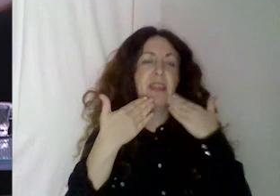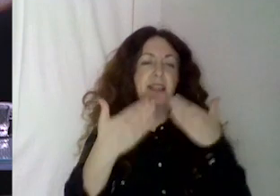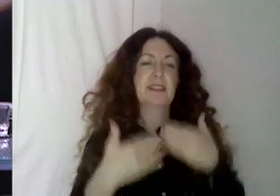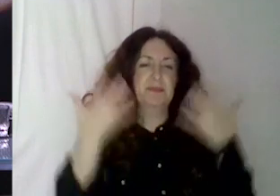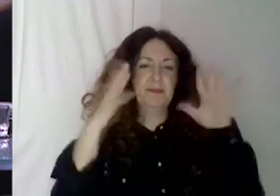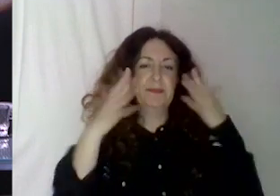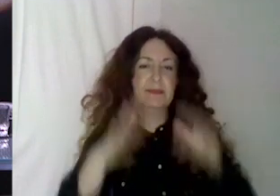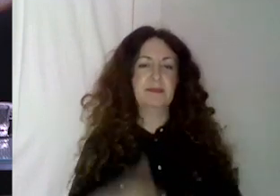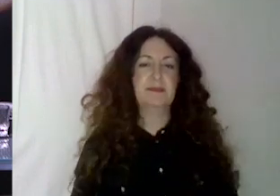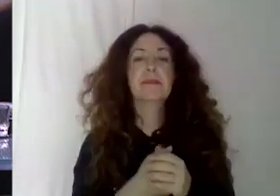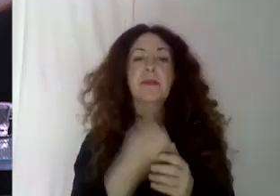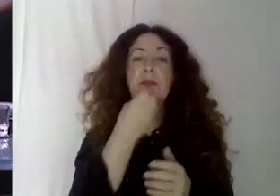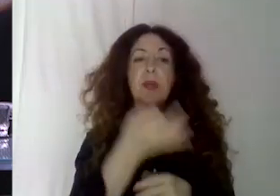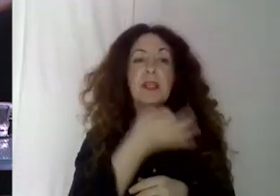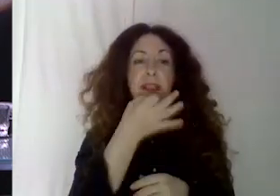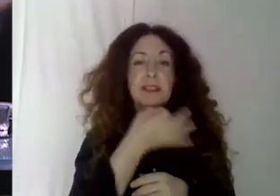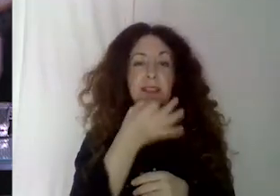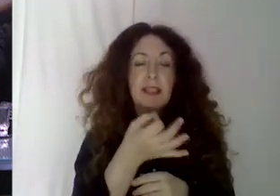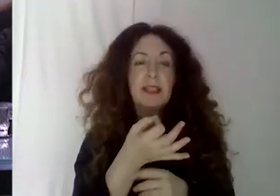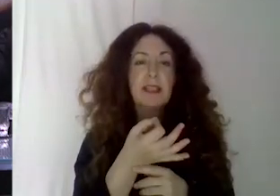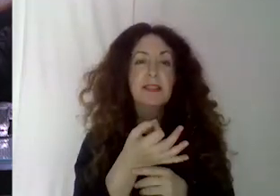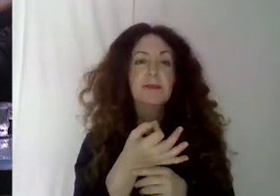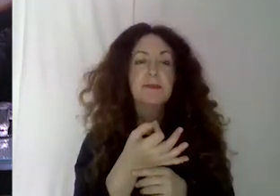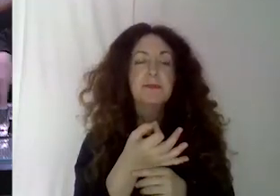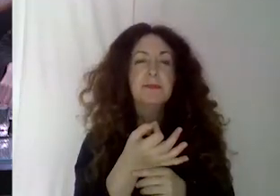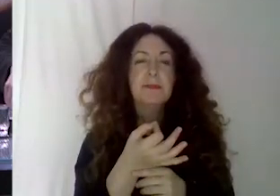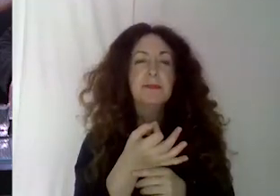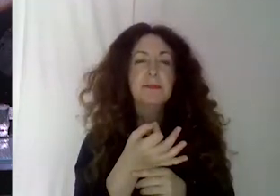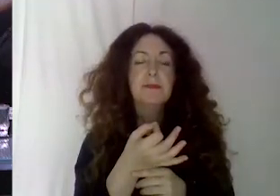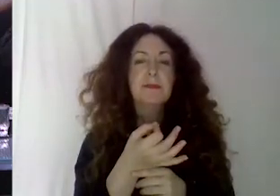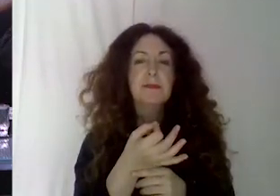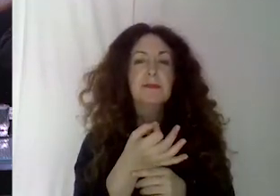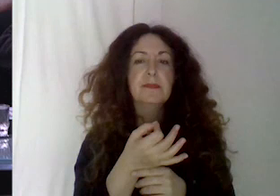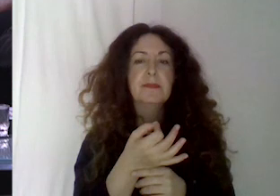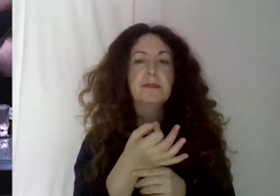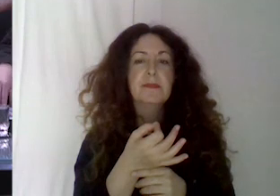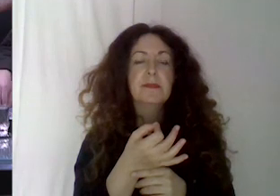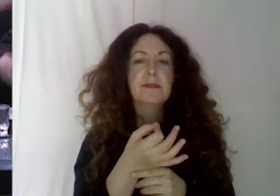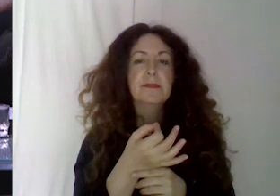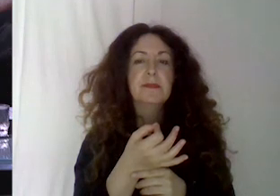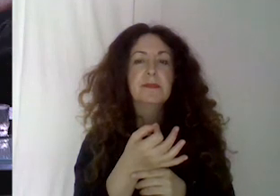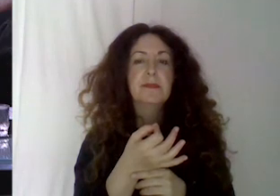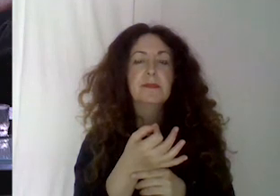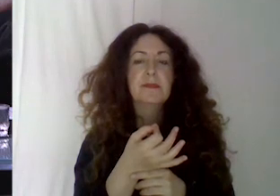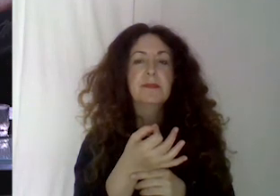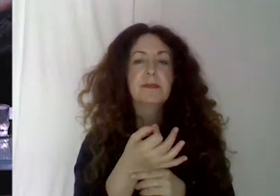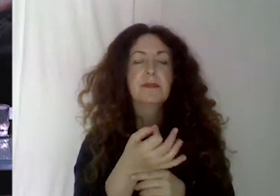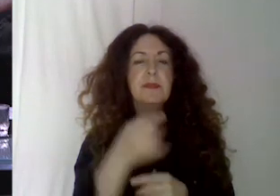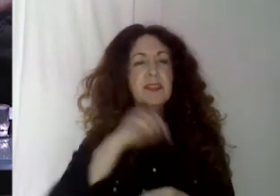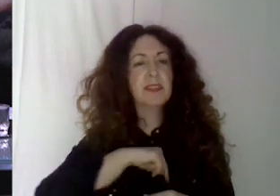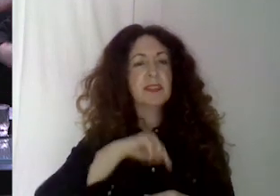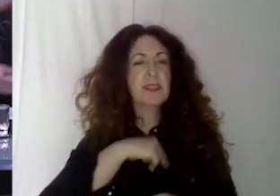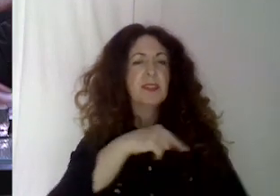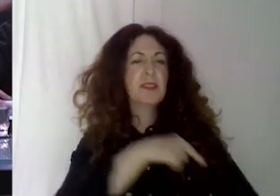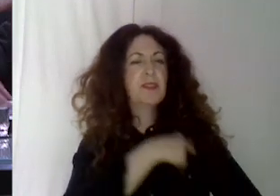Estoy con un poco de fiebre, es decir, que va a ser una intervención febril. Por lo tanto, ruego disculpas.